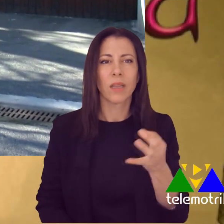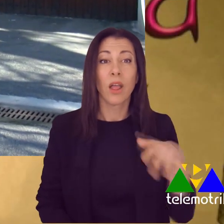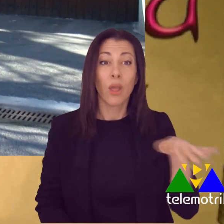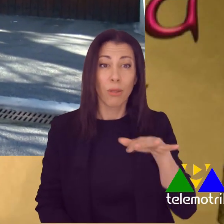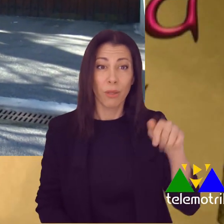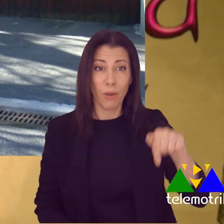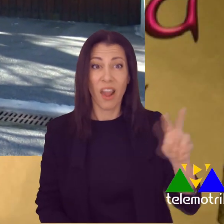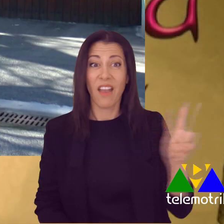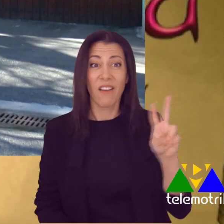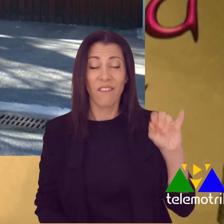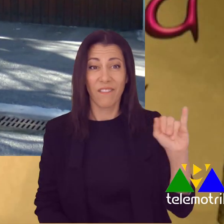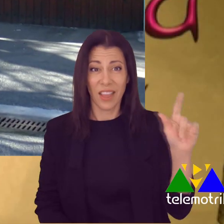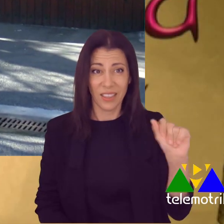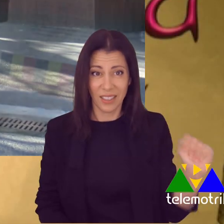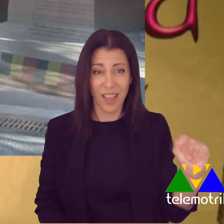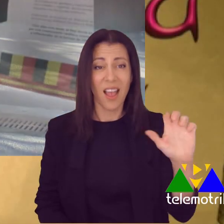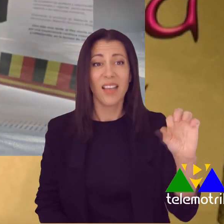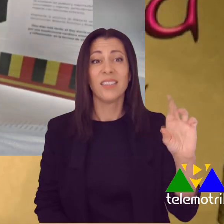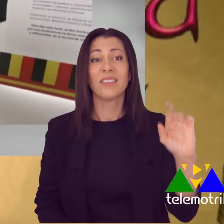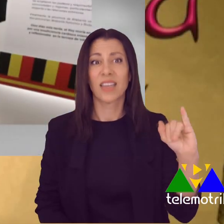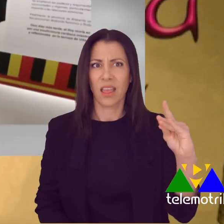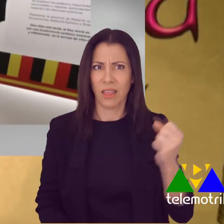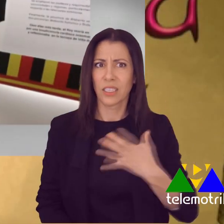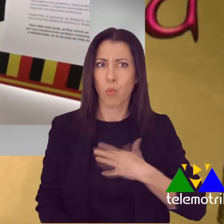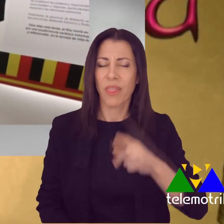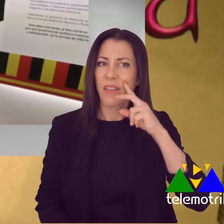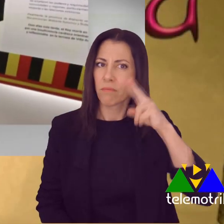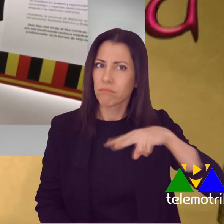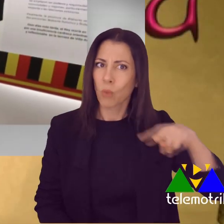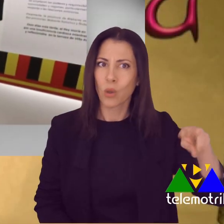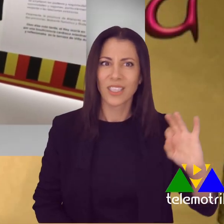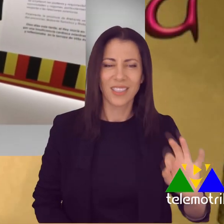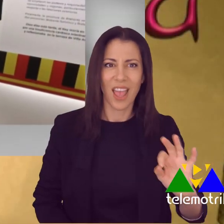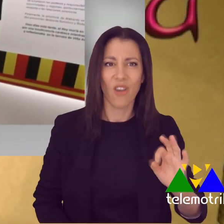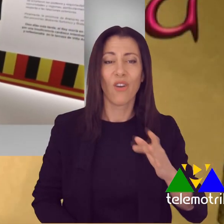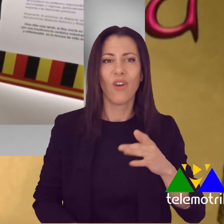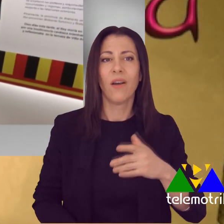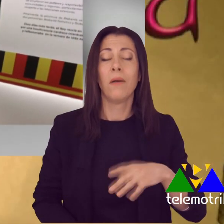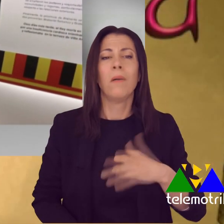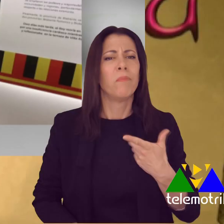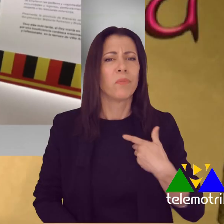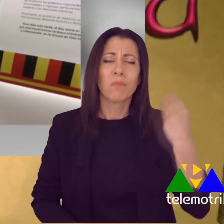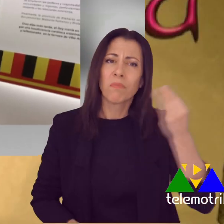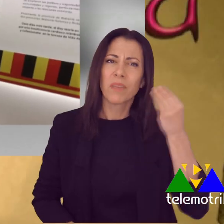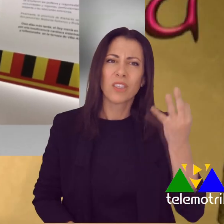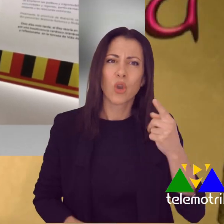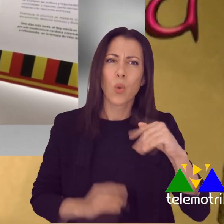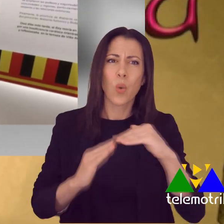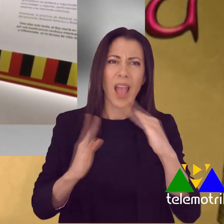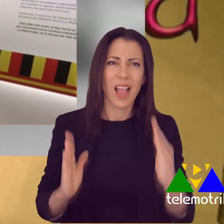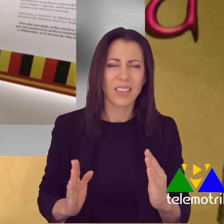que ya digo que hoy en día, entre comillas, se puede visitar, sobre todo el museo, pues contemplaríamos que es, pues no sé, pues una